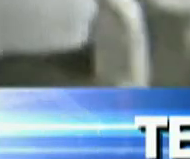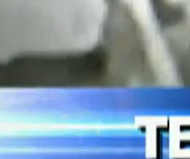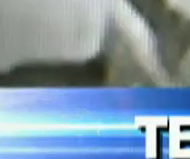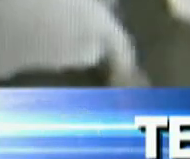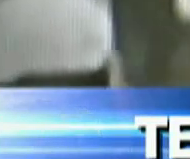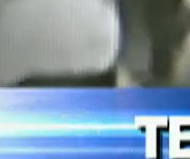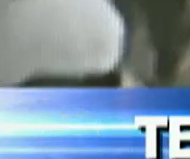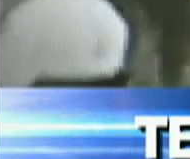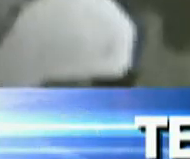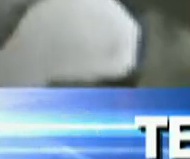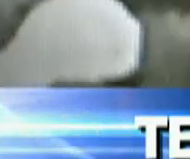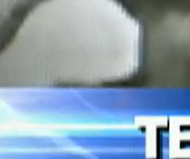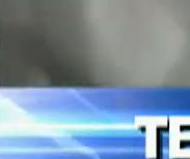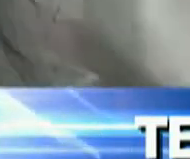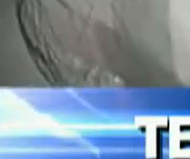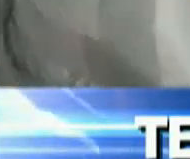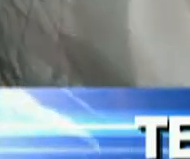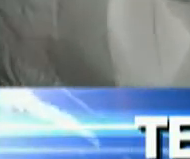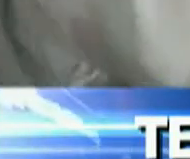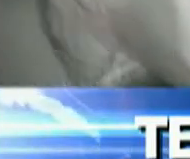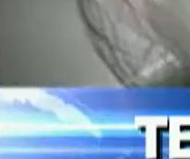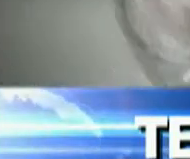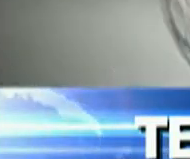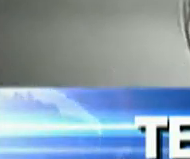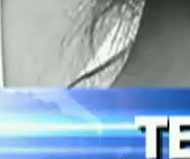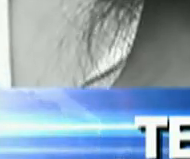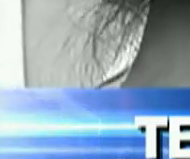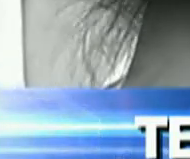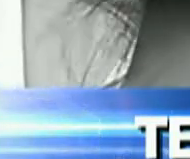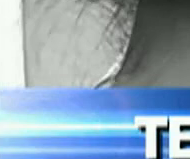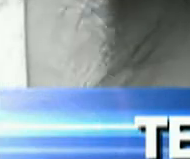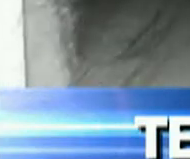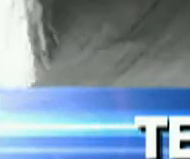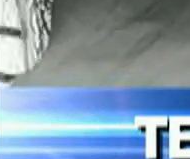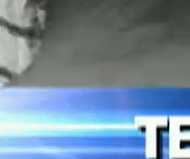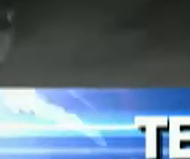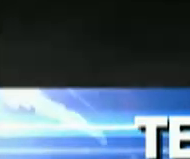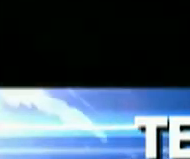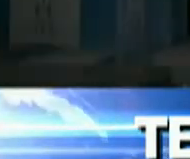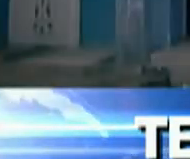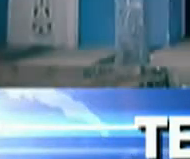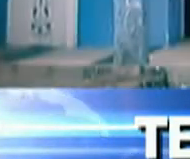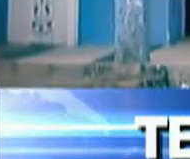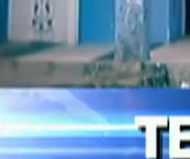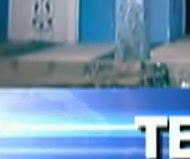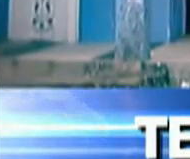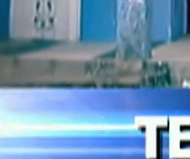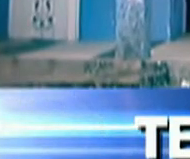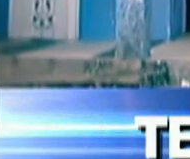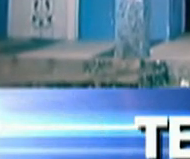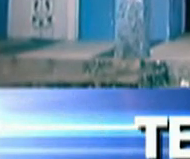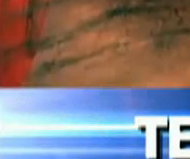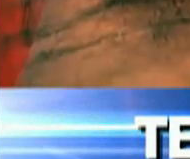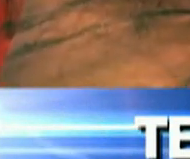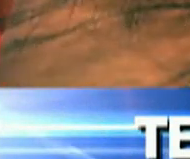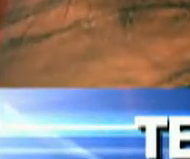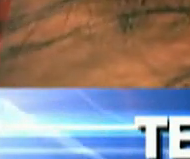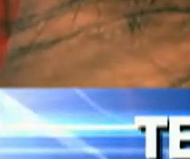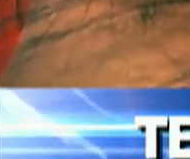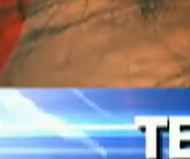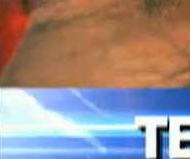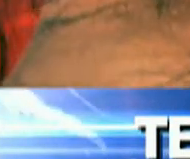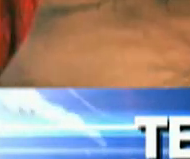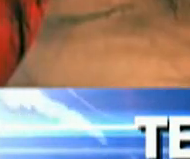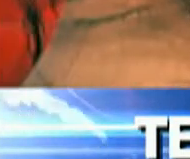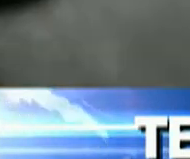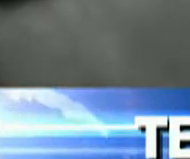enfrenta el delito de tentativa de homicidio, mientras su esposo fue procesado como